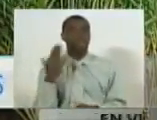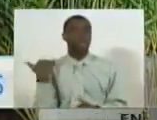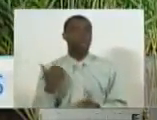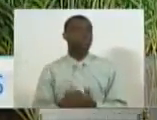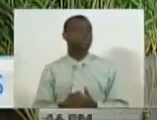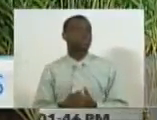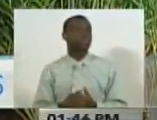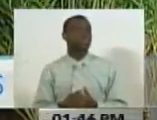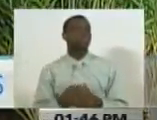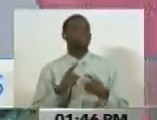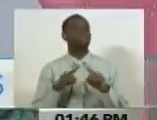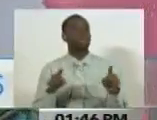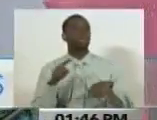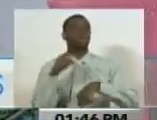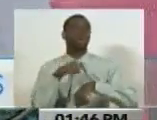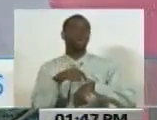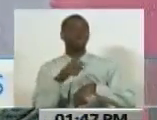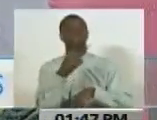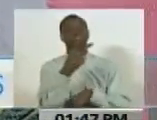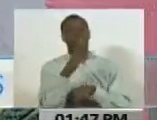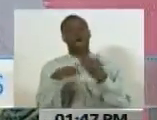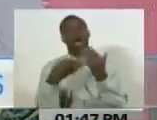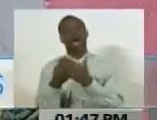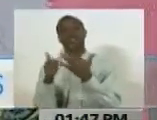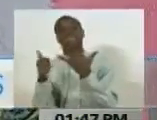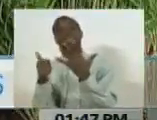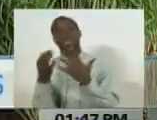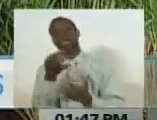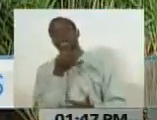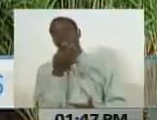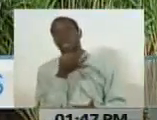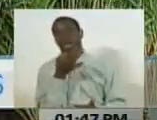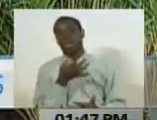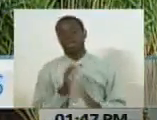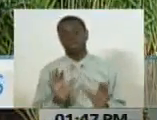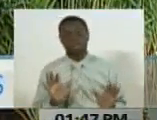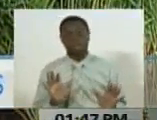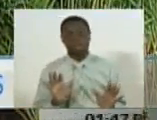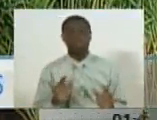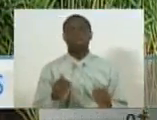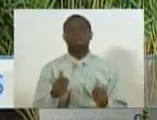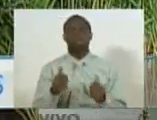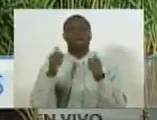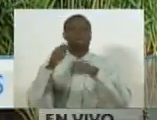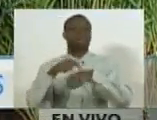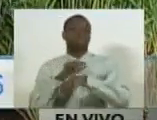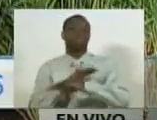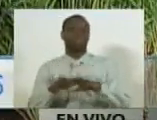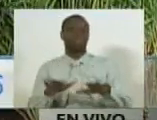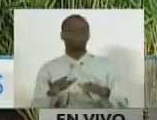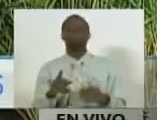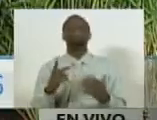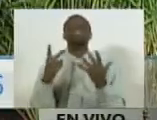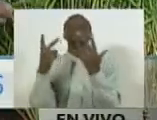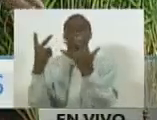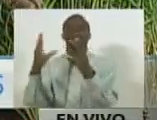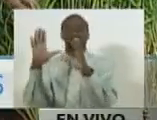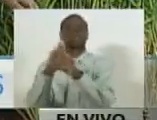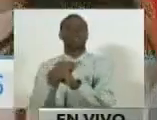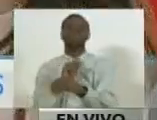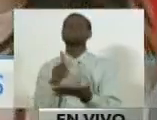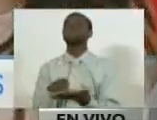Pero iba de 2 a 6. No me pasaba de ahí. A las 7 estaba en mi casa como que sin